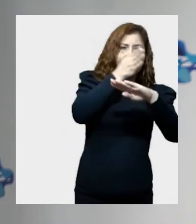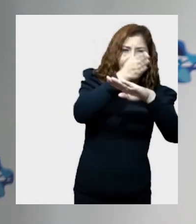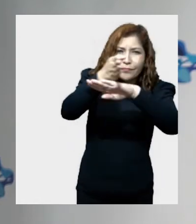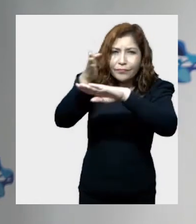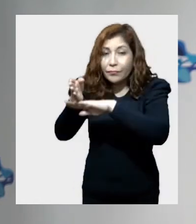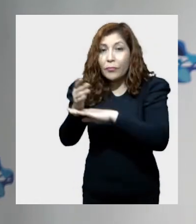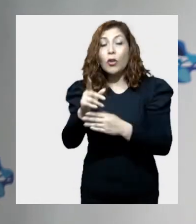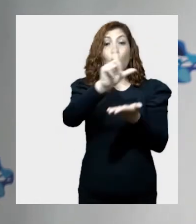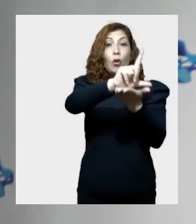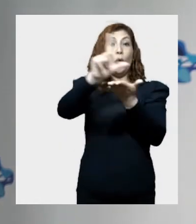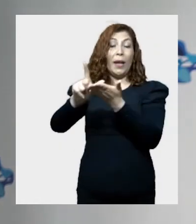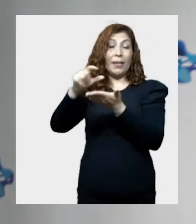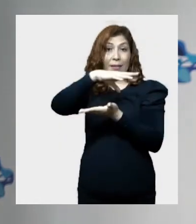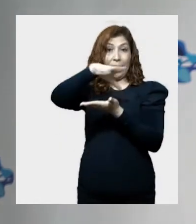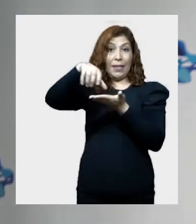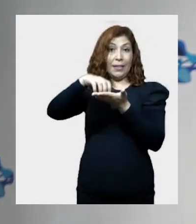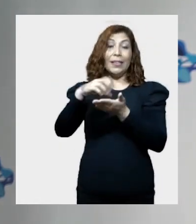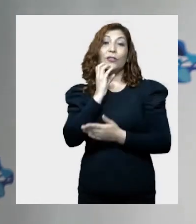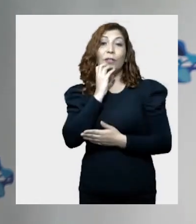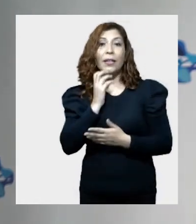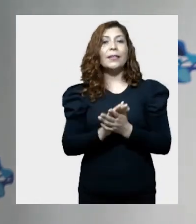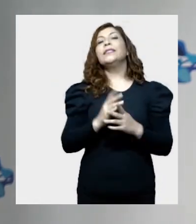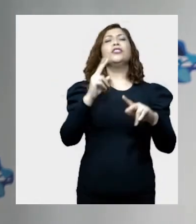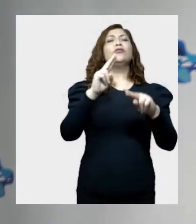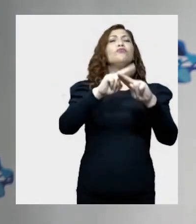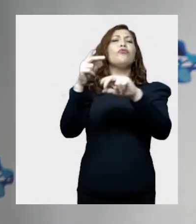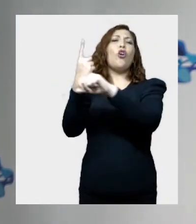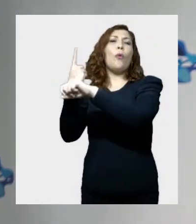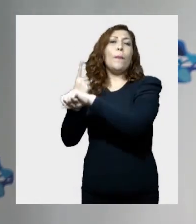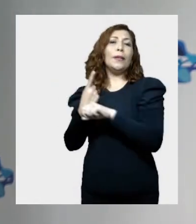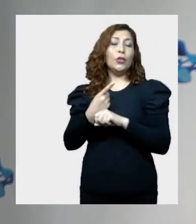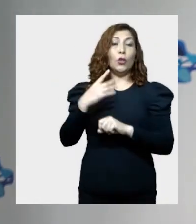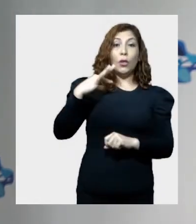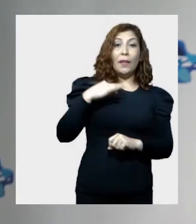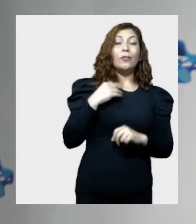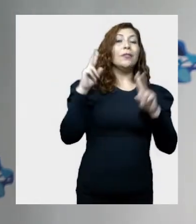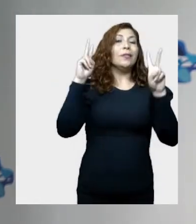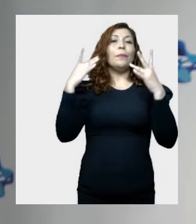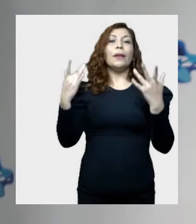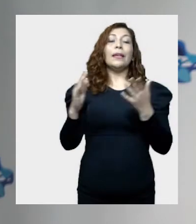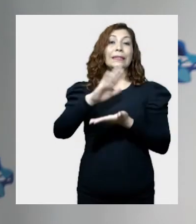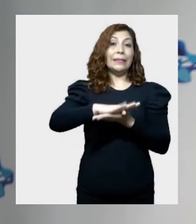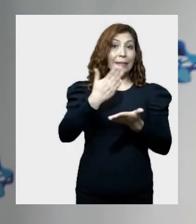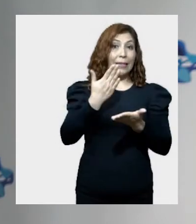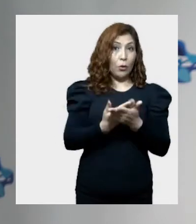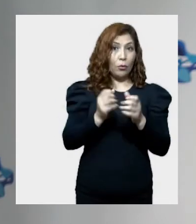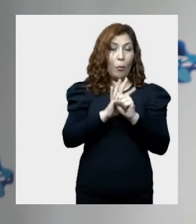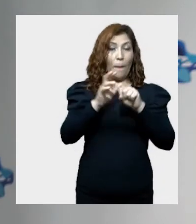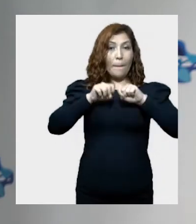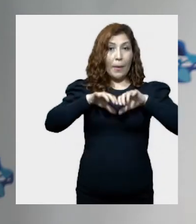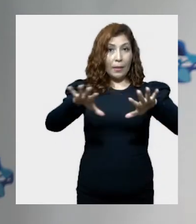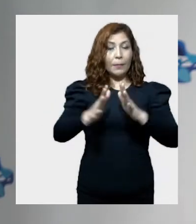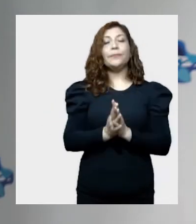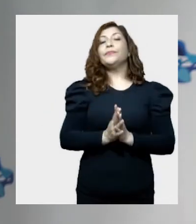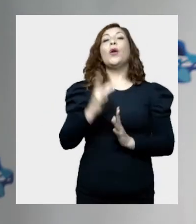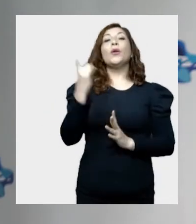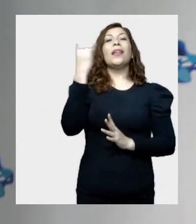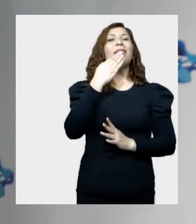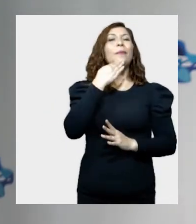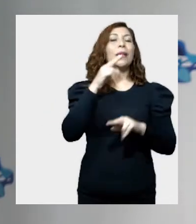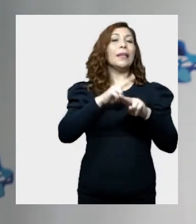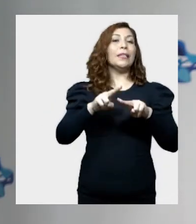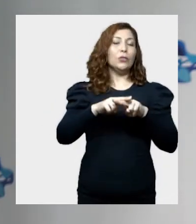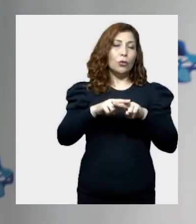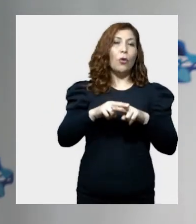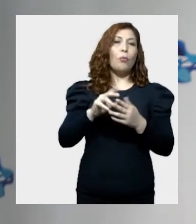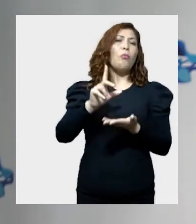de los territorios de nuestra ciudad, se realizaron conversatorios ciudadanos relacionados a salud en pandemia. La unidad también generó